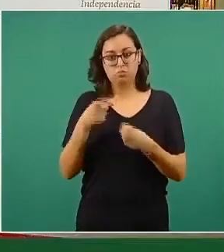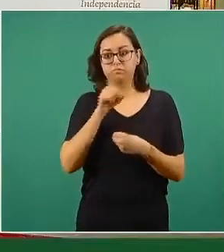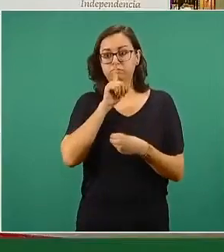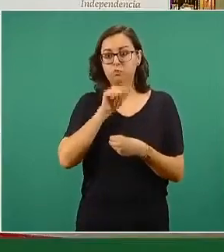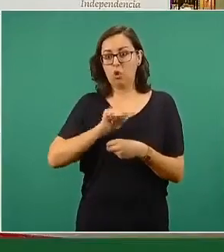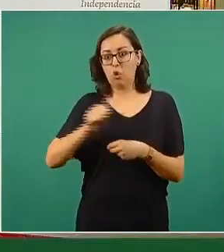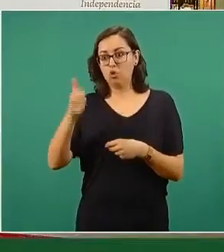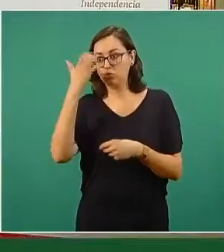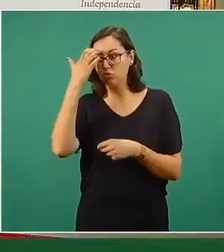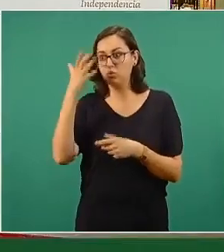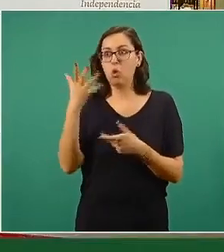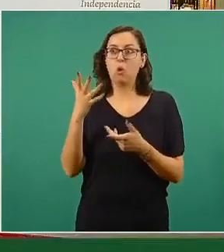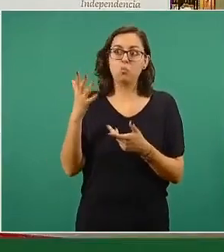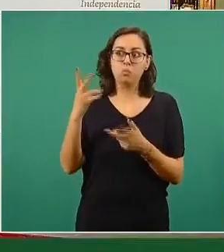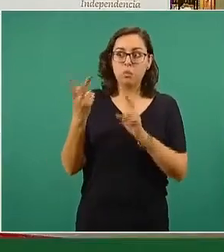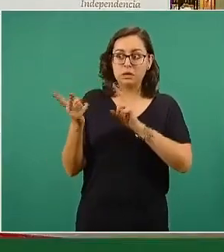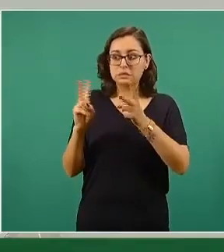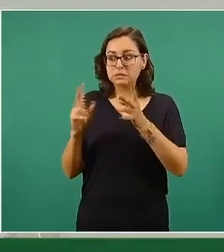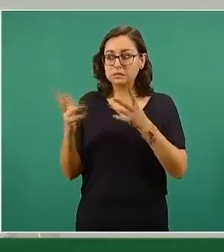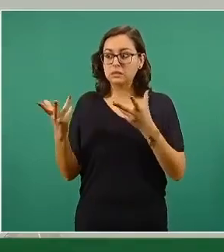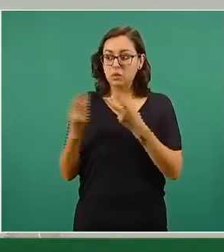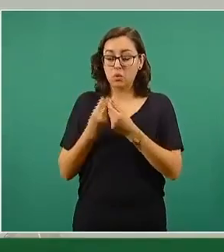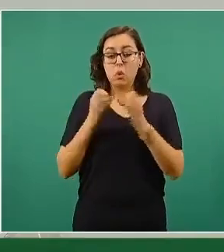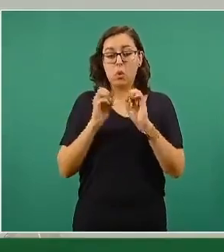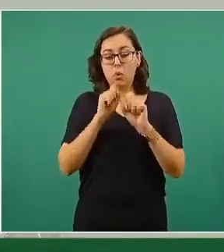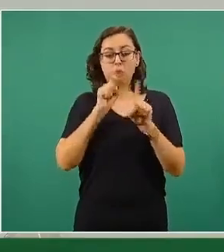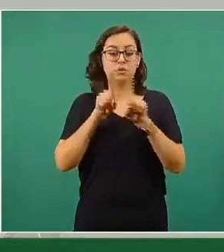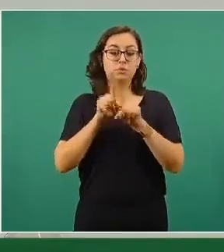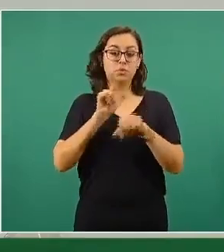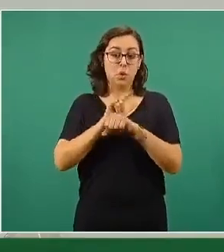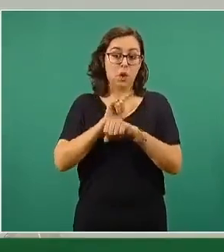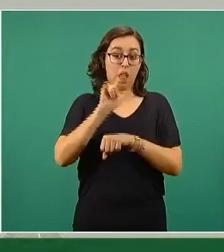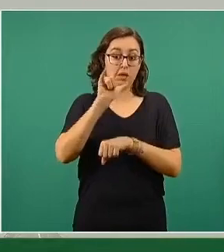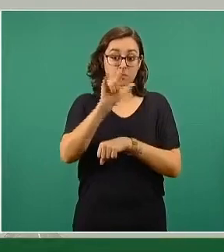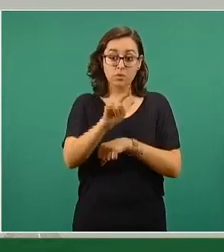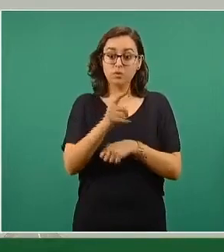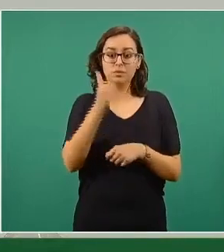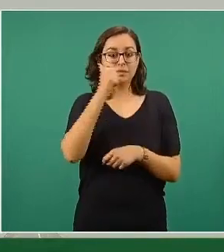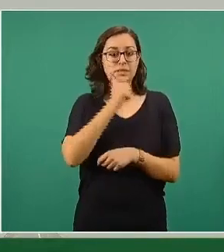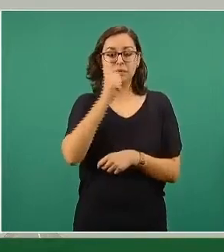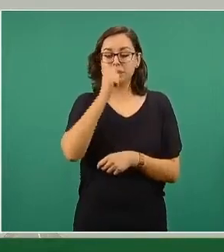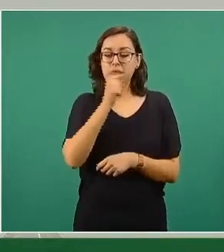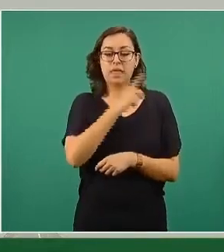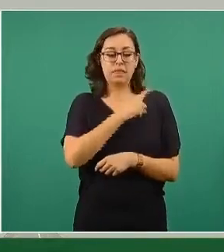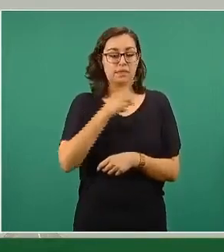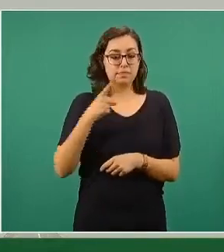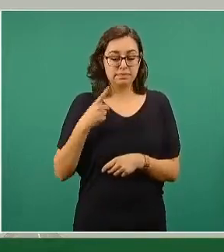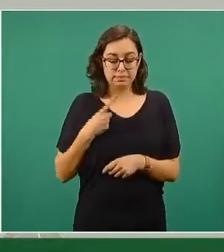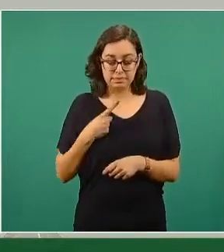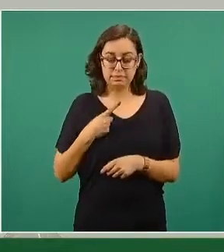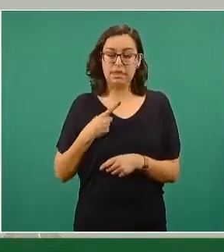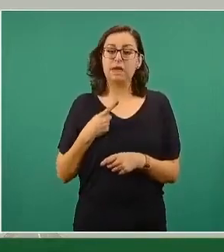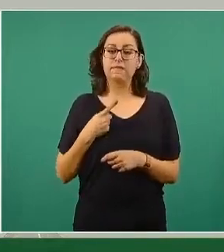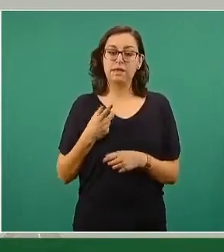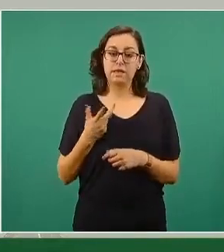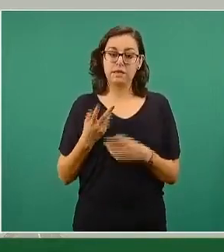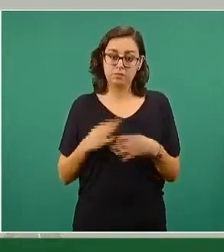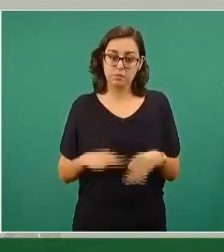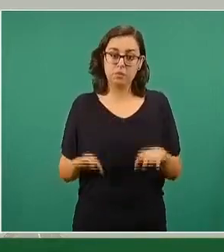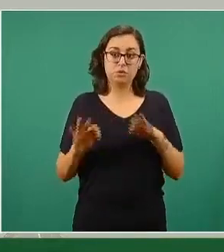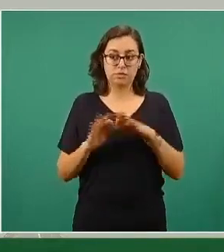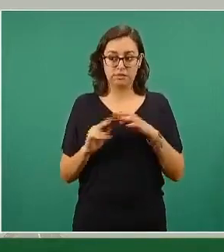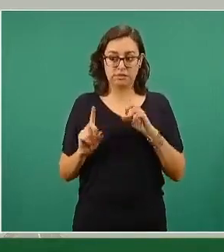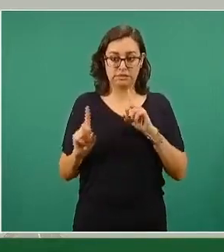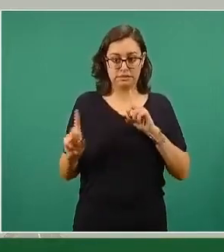mismo hogar, e incluso por avión. Pues siempre mantener en medida de lo posible, y si hay el espacio suficiente, la